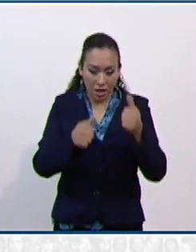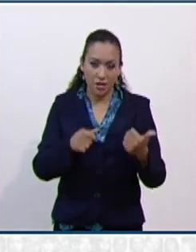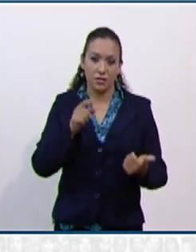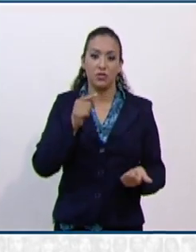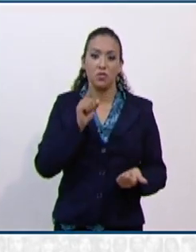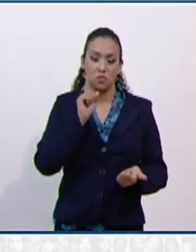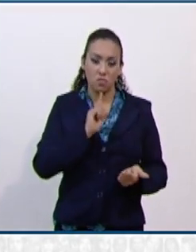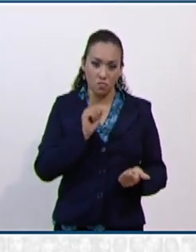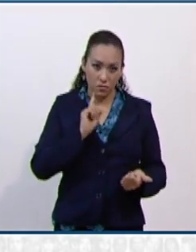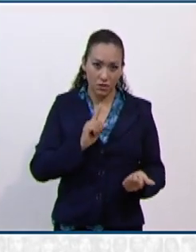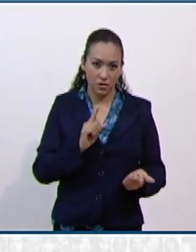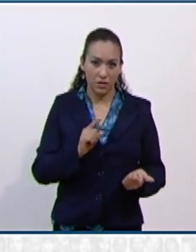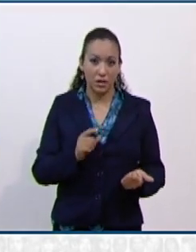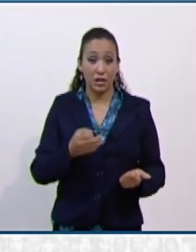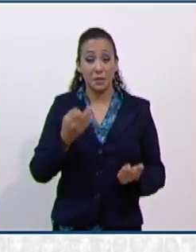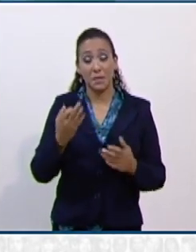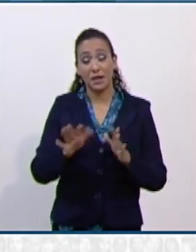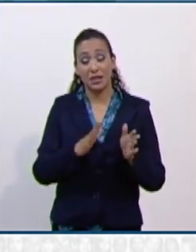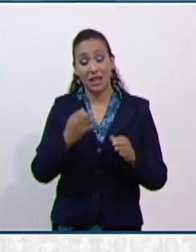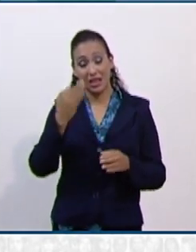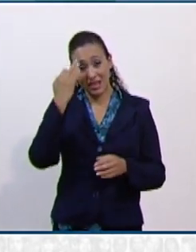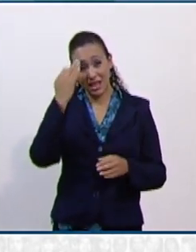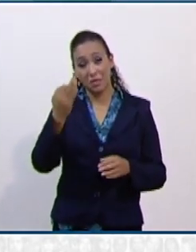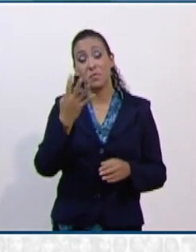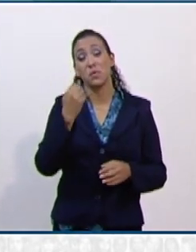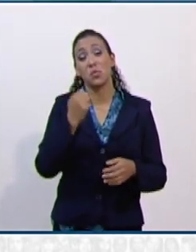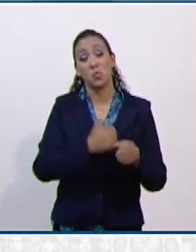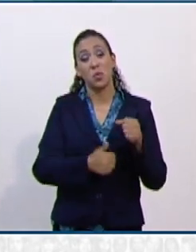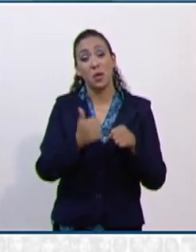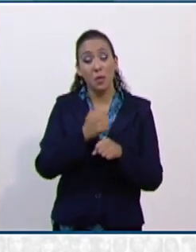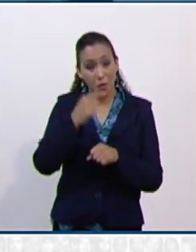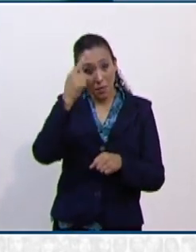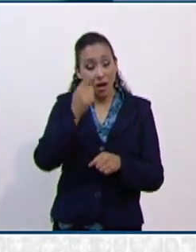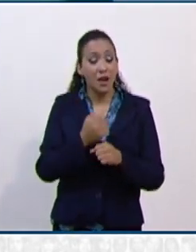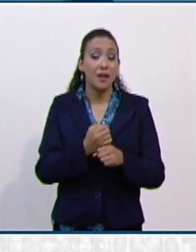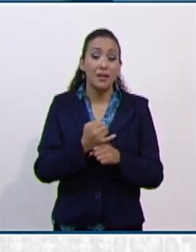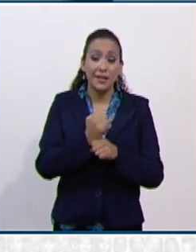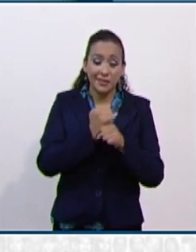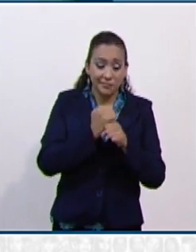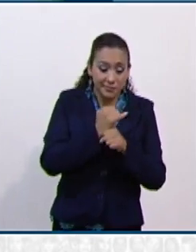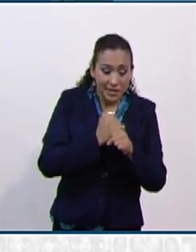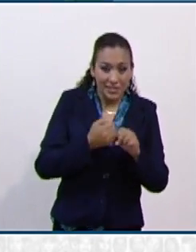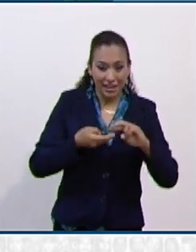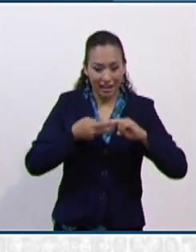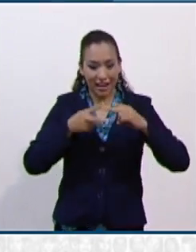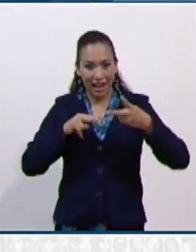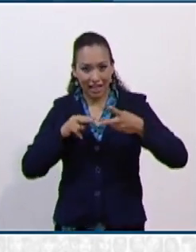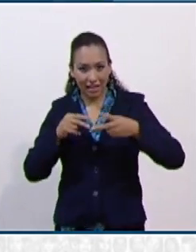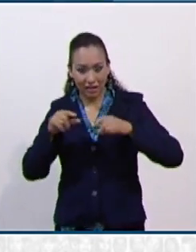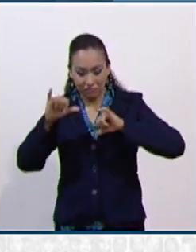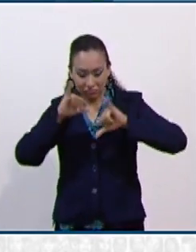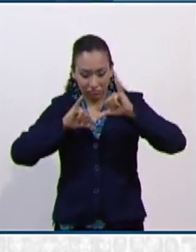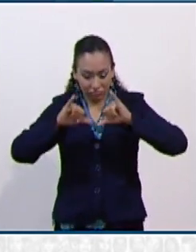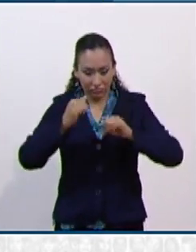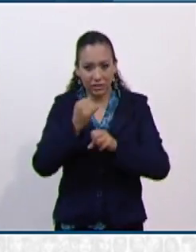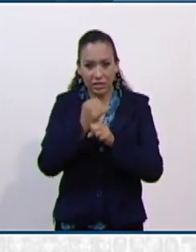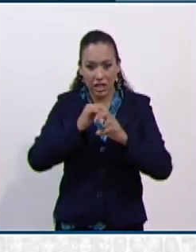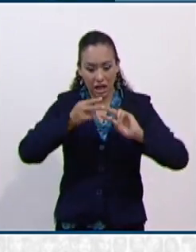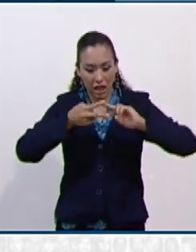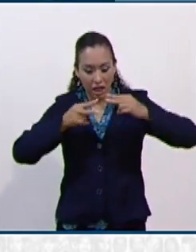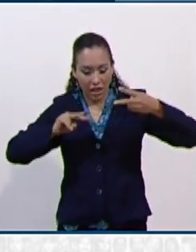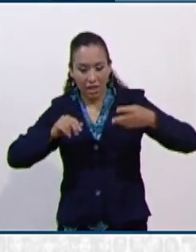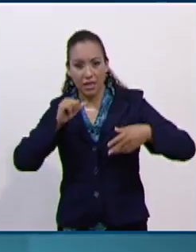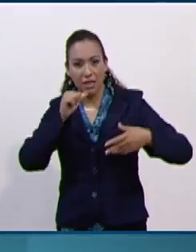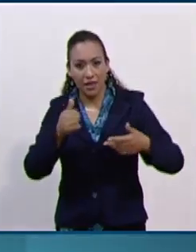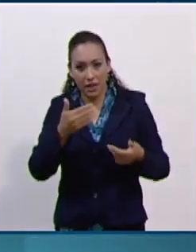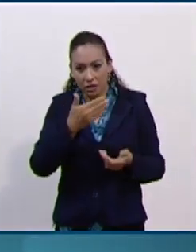así como una demora de 9 años para realizar pruebas genéticas que, pese a que arrojaron indicios, no llevó a esclarecer la identidad